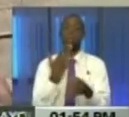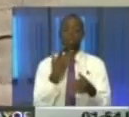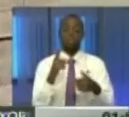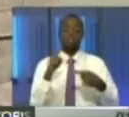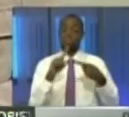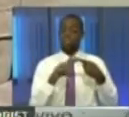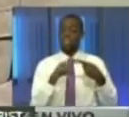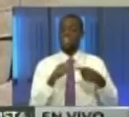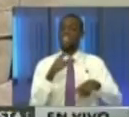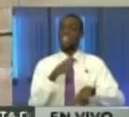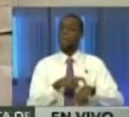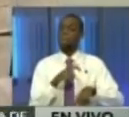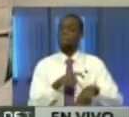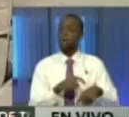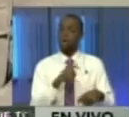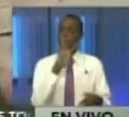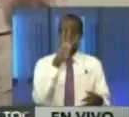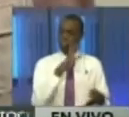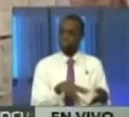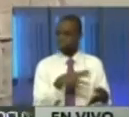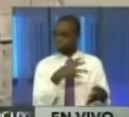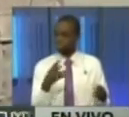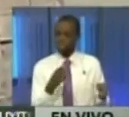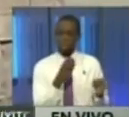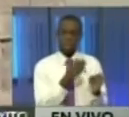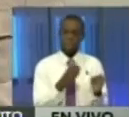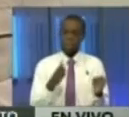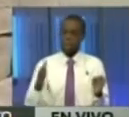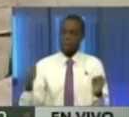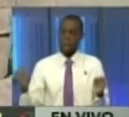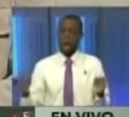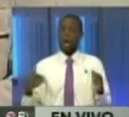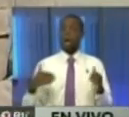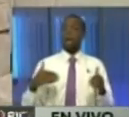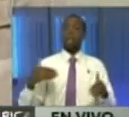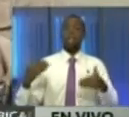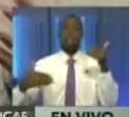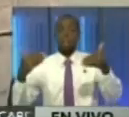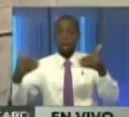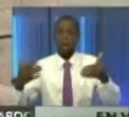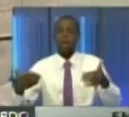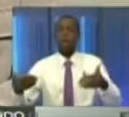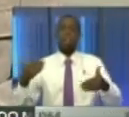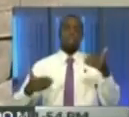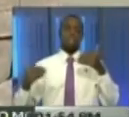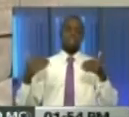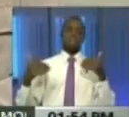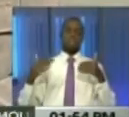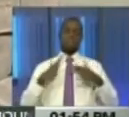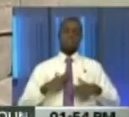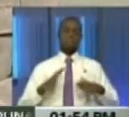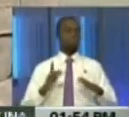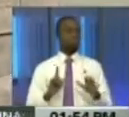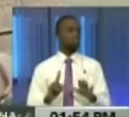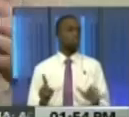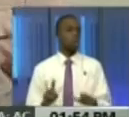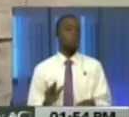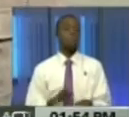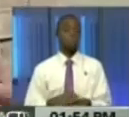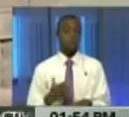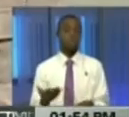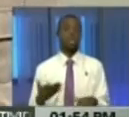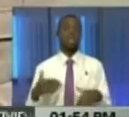tiempo, los lapsos deben ser respetados, ni atrasarse ni adelantarlos, porque esto puede conllevar a